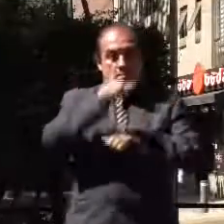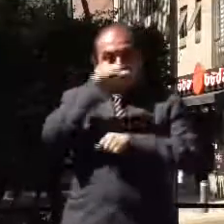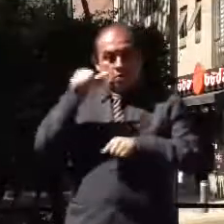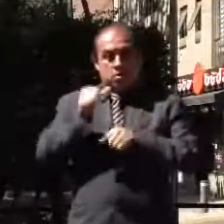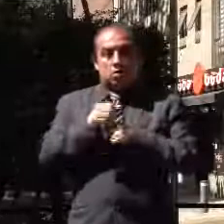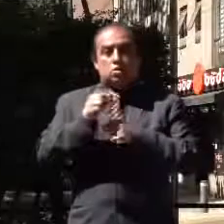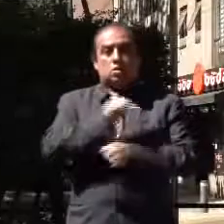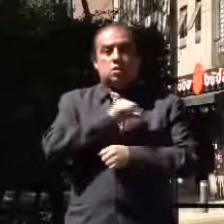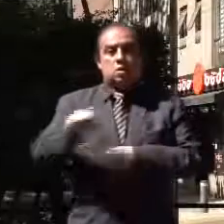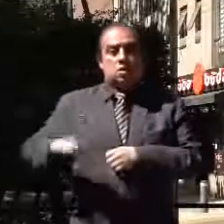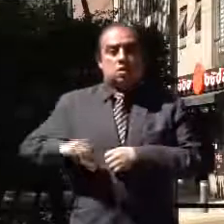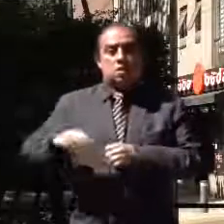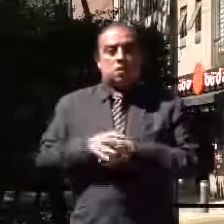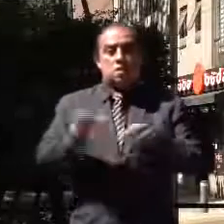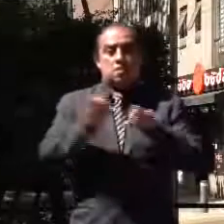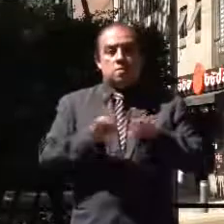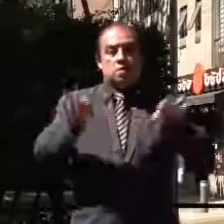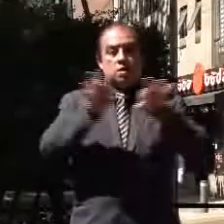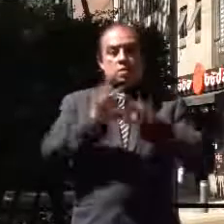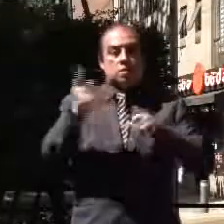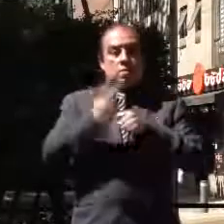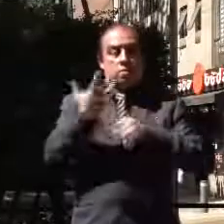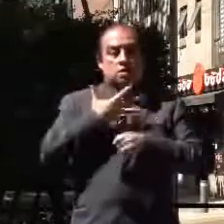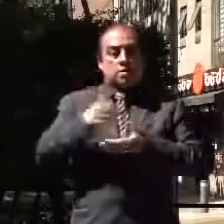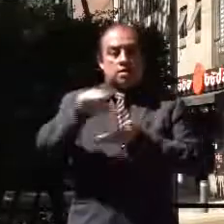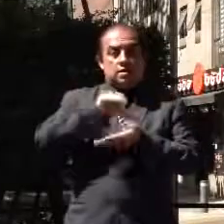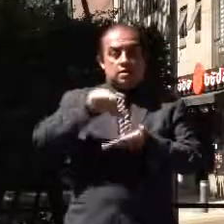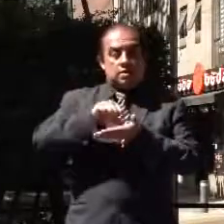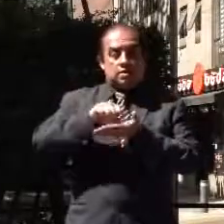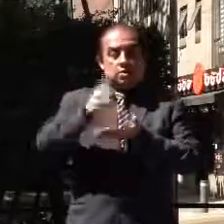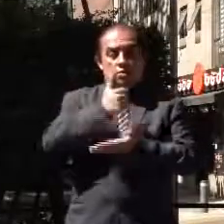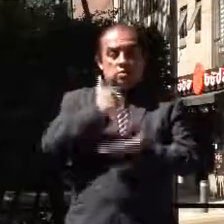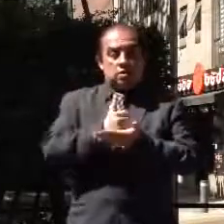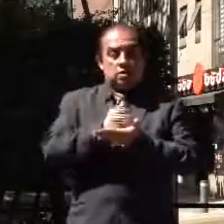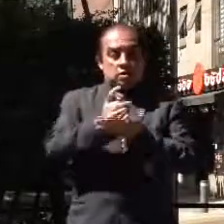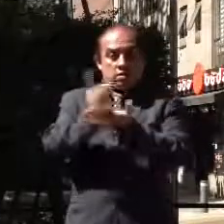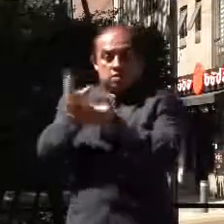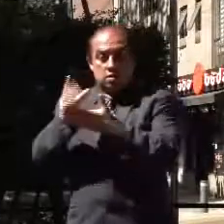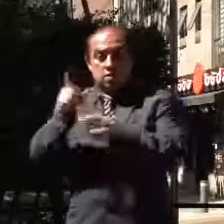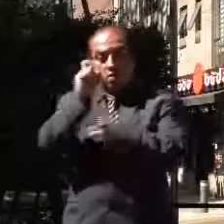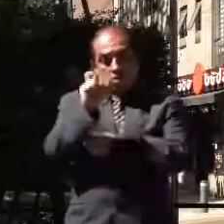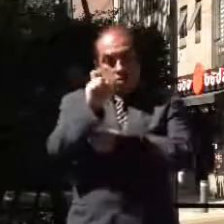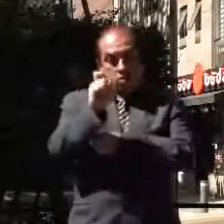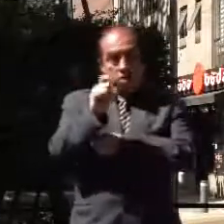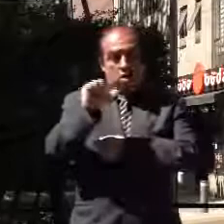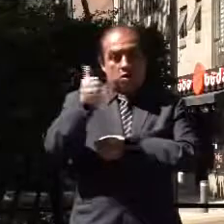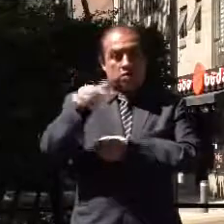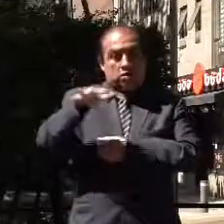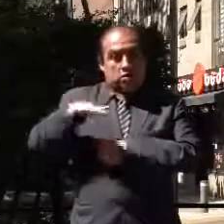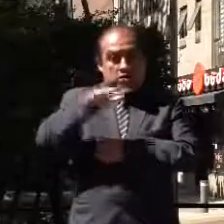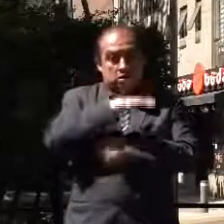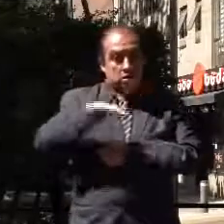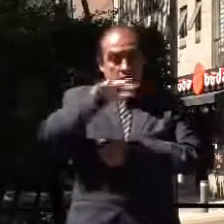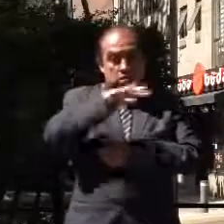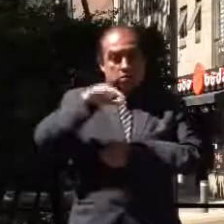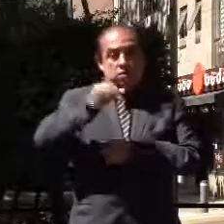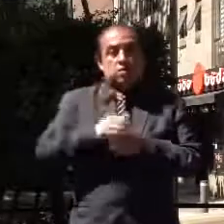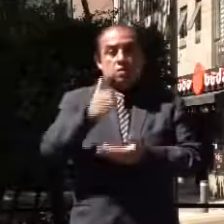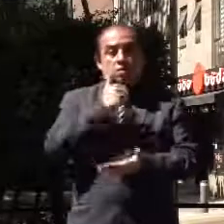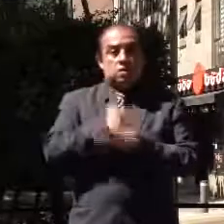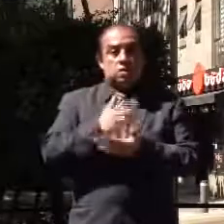porque está en el centro de la ciudad y distribuye agua hacia otras zonas de la ciudad. Viene agua del